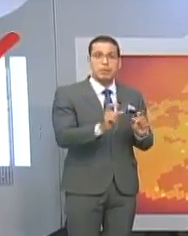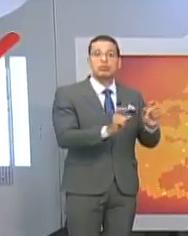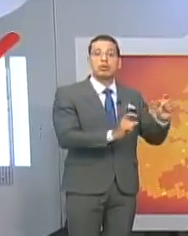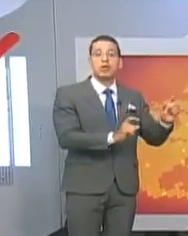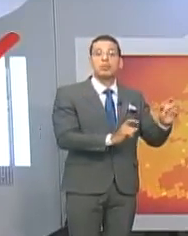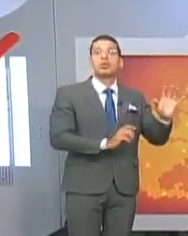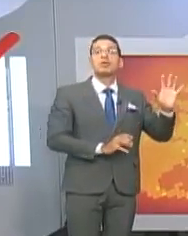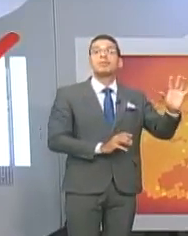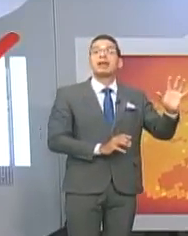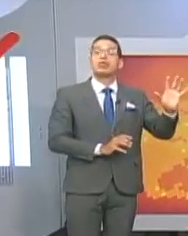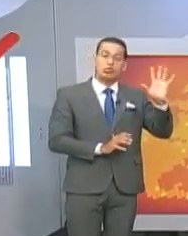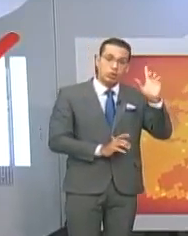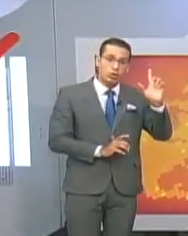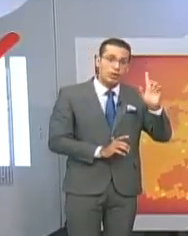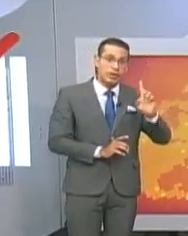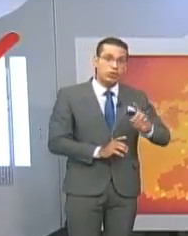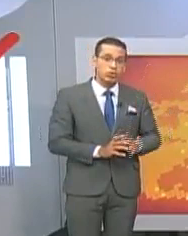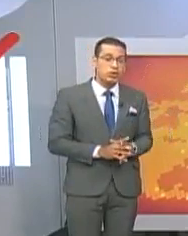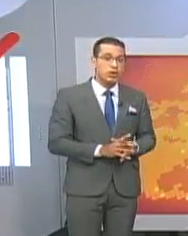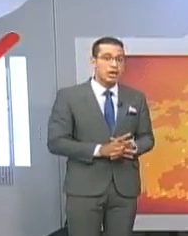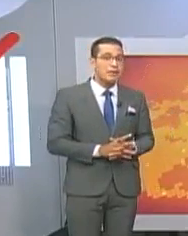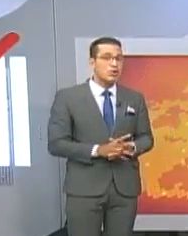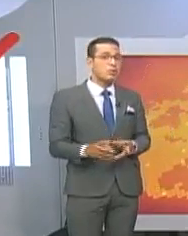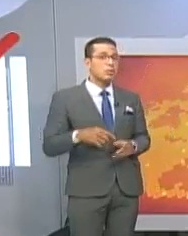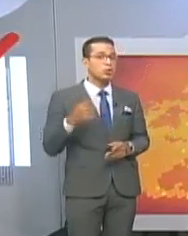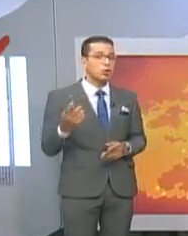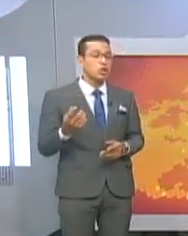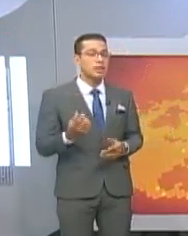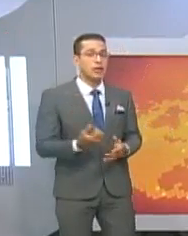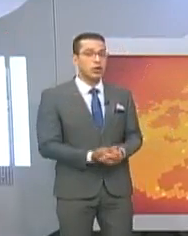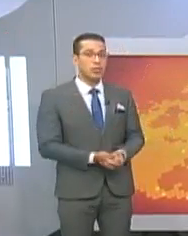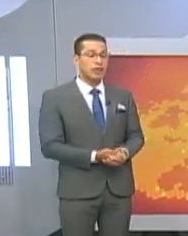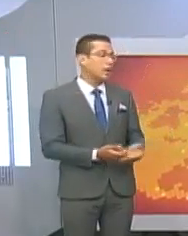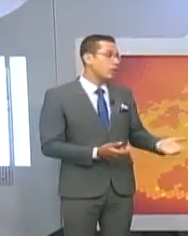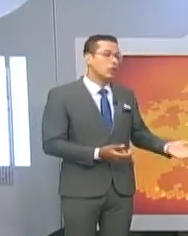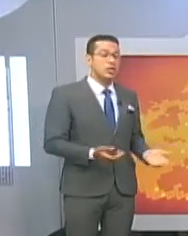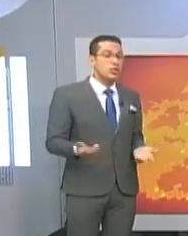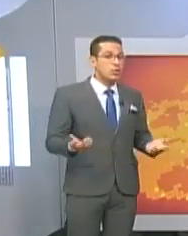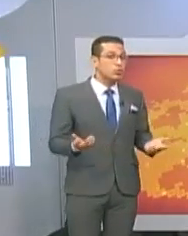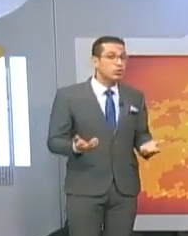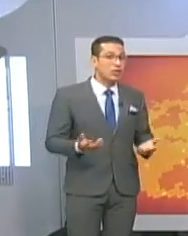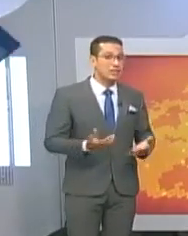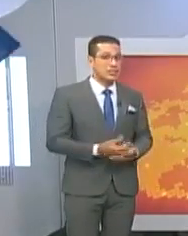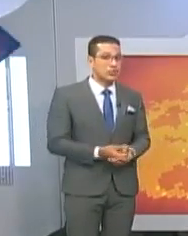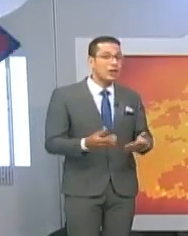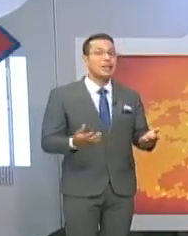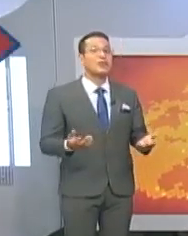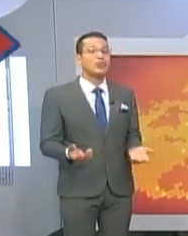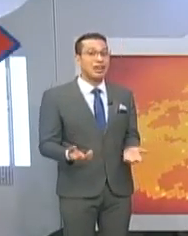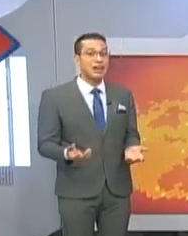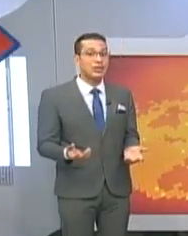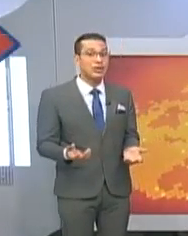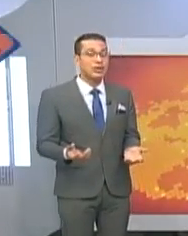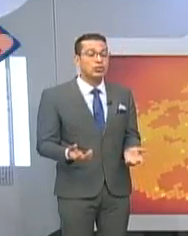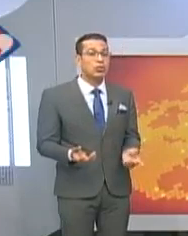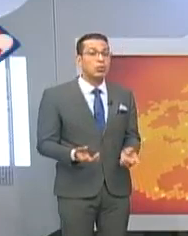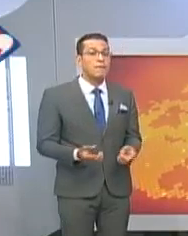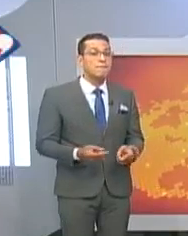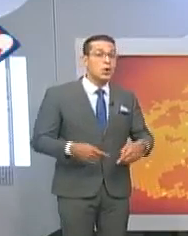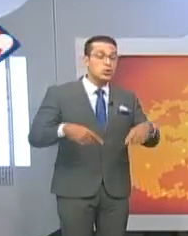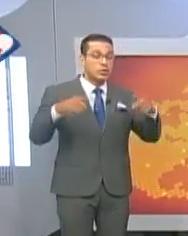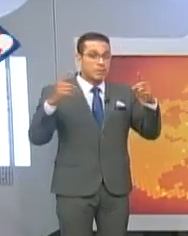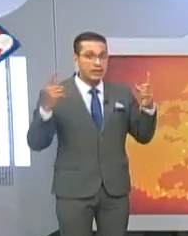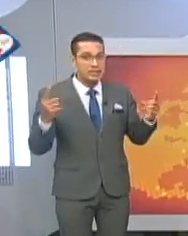mundo, siempre azuzado por los imperios, sobre todo Estados Unidos, que es el mayor promotor de golpes de Estado, y no hemos sido la excepción, al contrario,